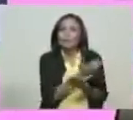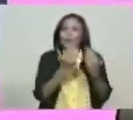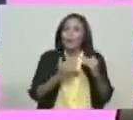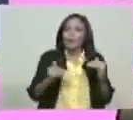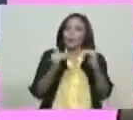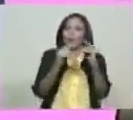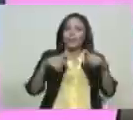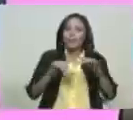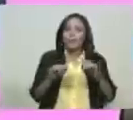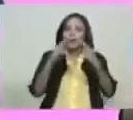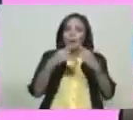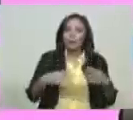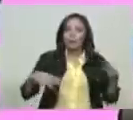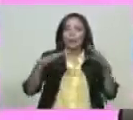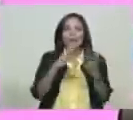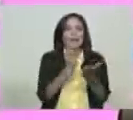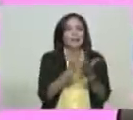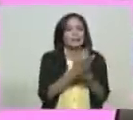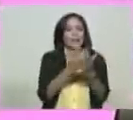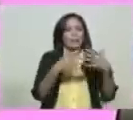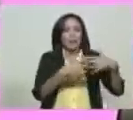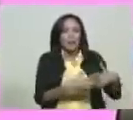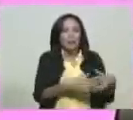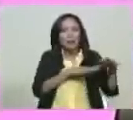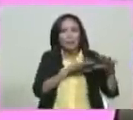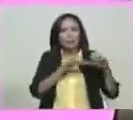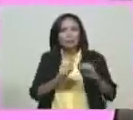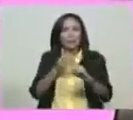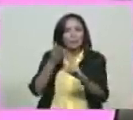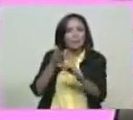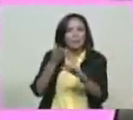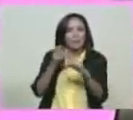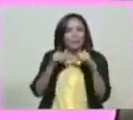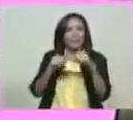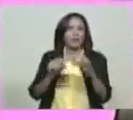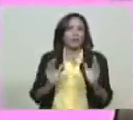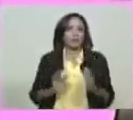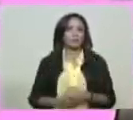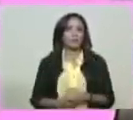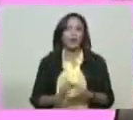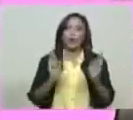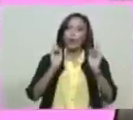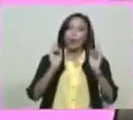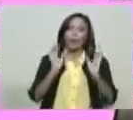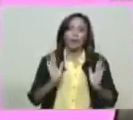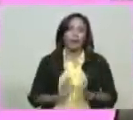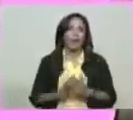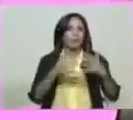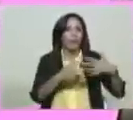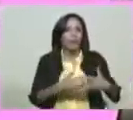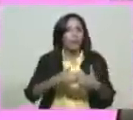república, sin que el imperialismo lo impida. ¿Alguien puede pensar eso? Nadie.